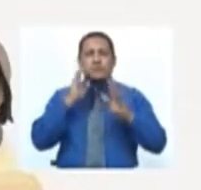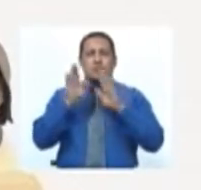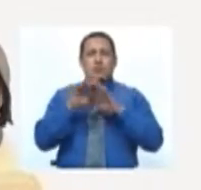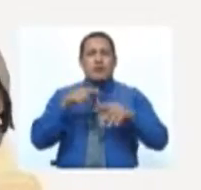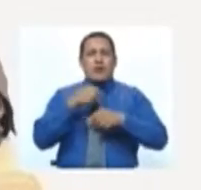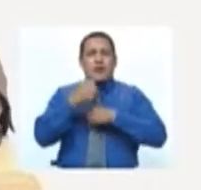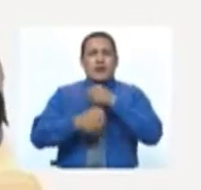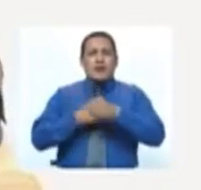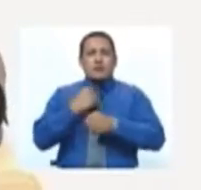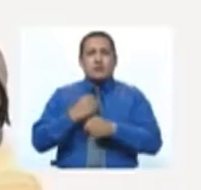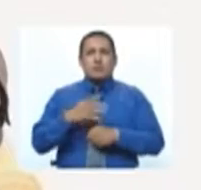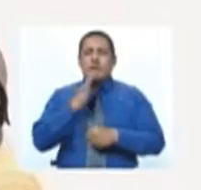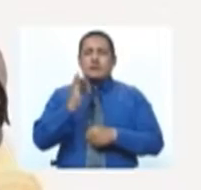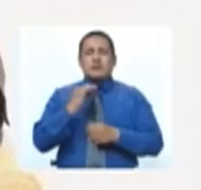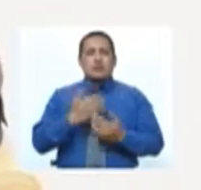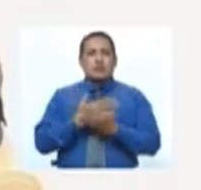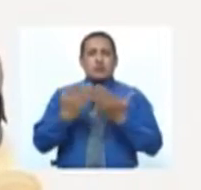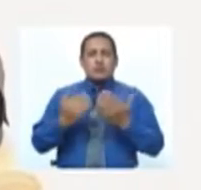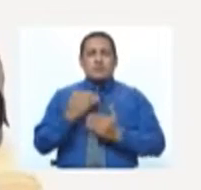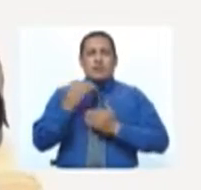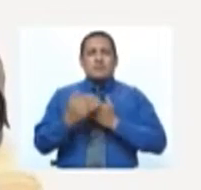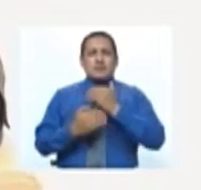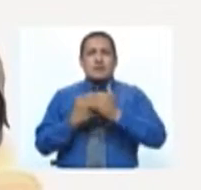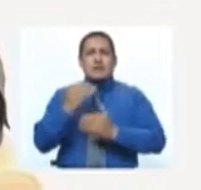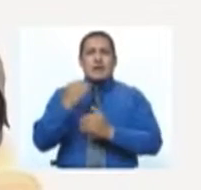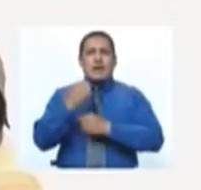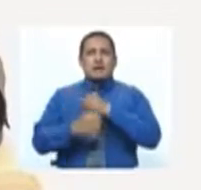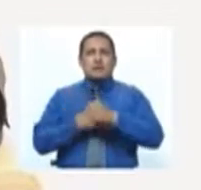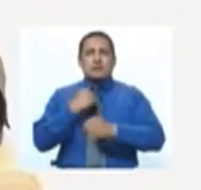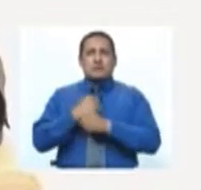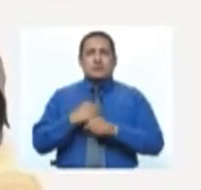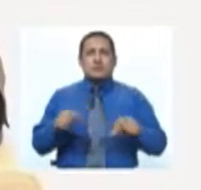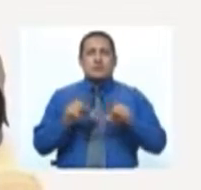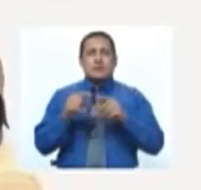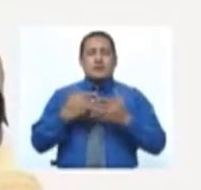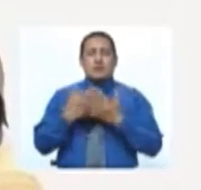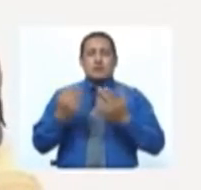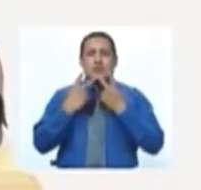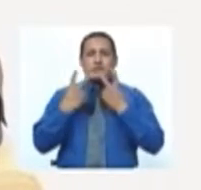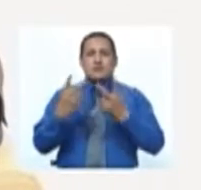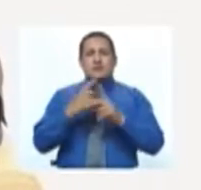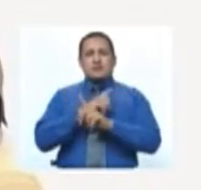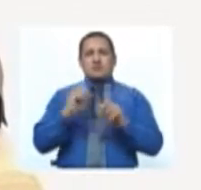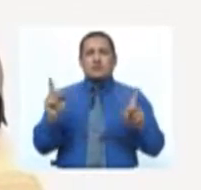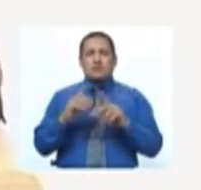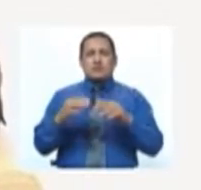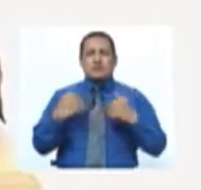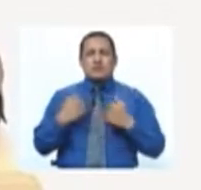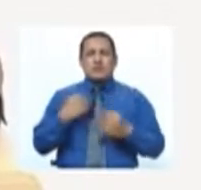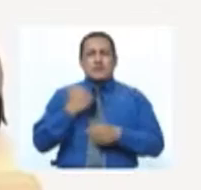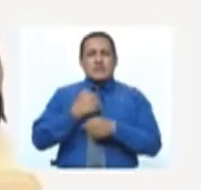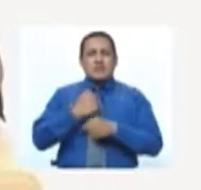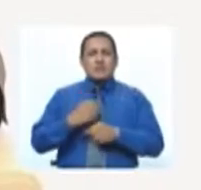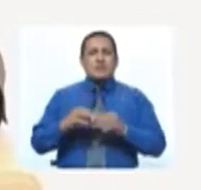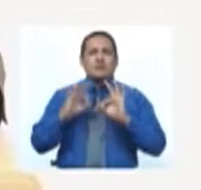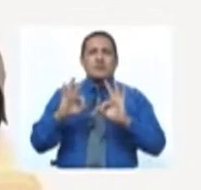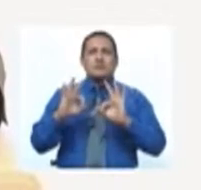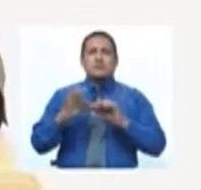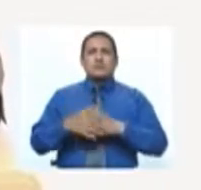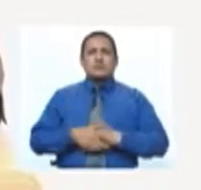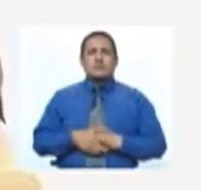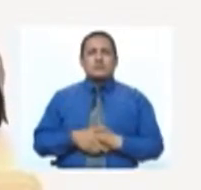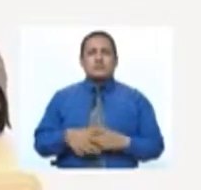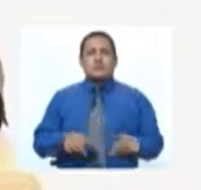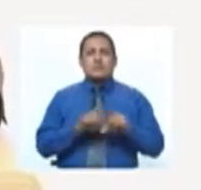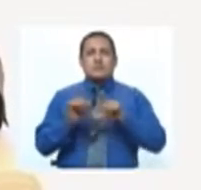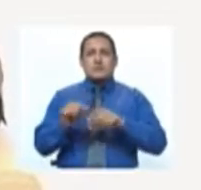el tiempo, como todo bien mueble, va a llegar un momento en el cual el bien propiamente ya no va a tener la operatividad idónea,